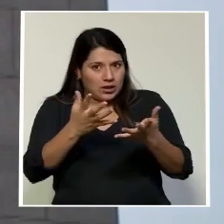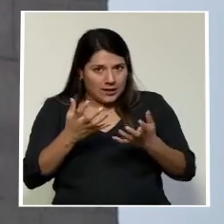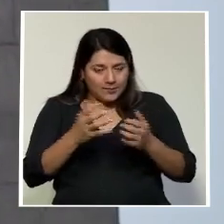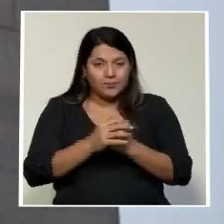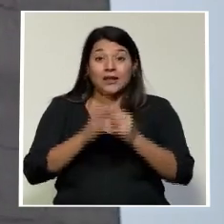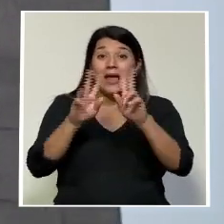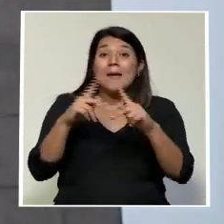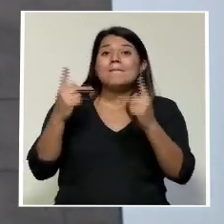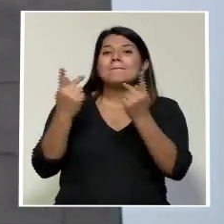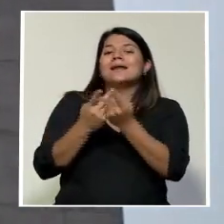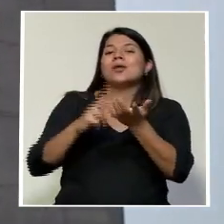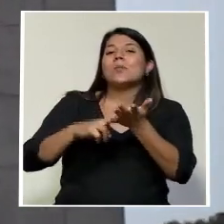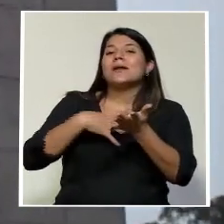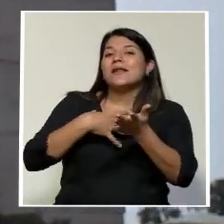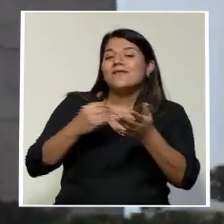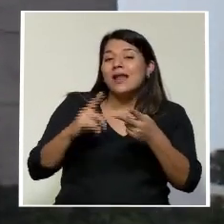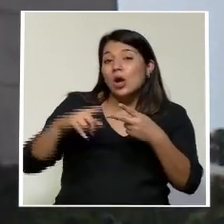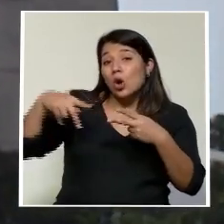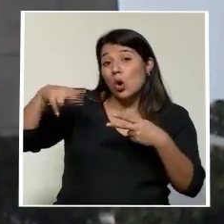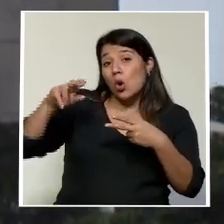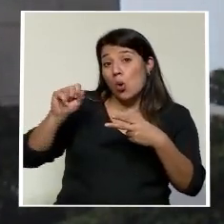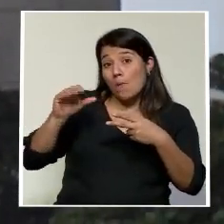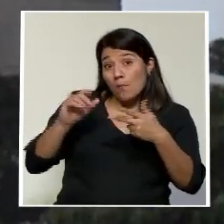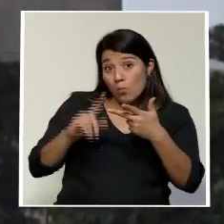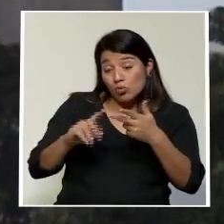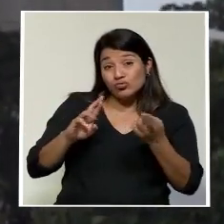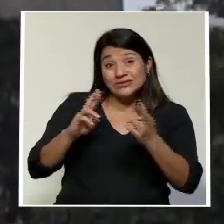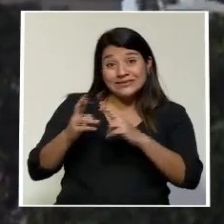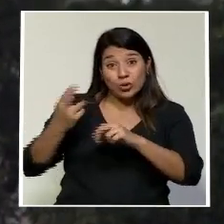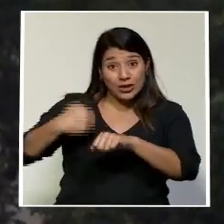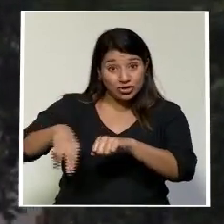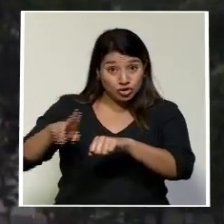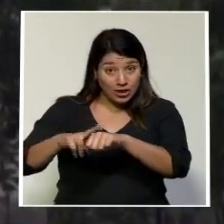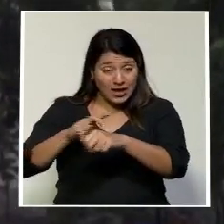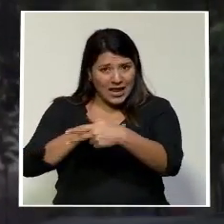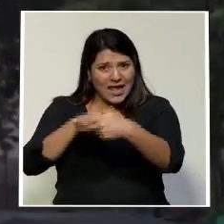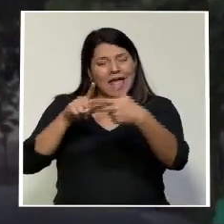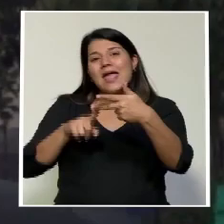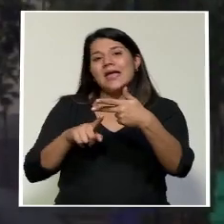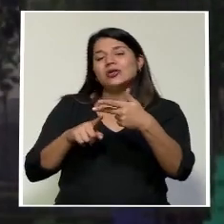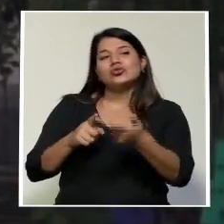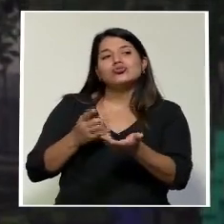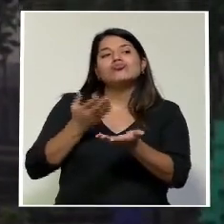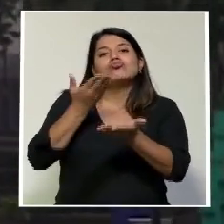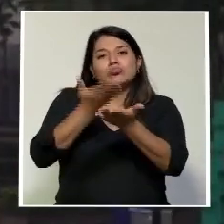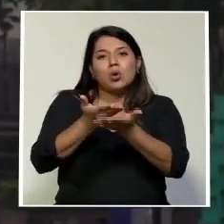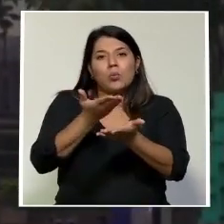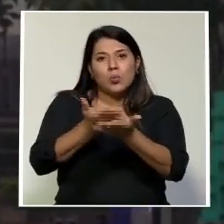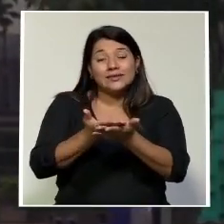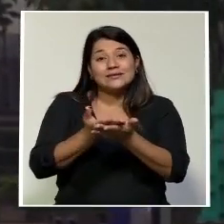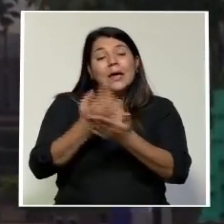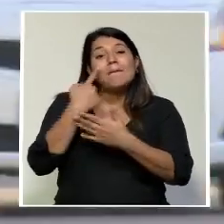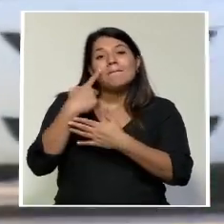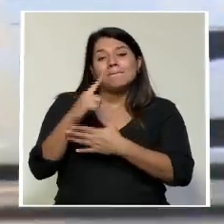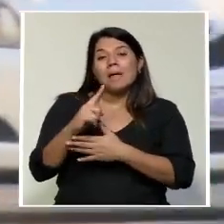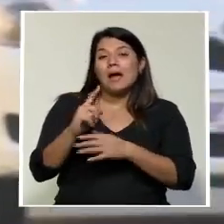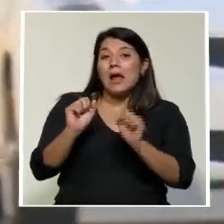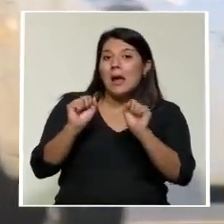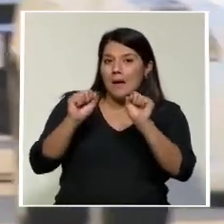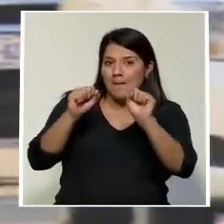Liberación Nacional, Unidad Social Cristiana y Restauración Nacional están finiquitando una propuesta para ajustar la progresividad que